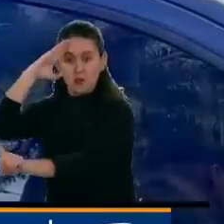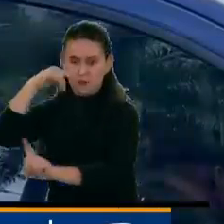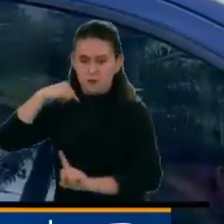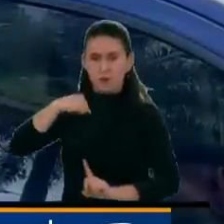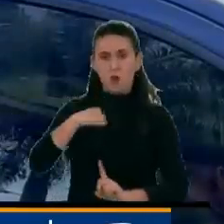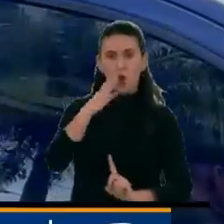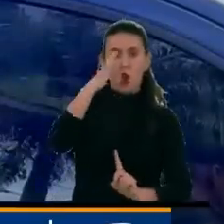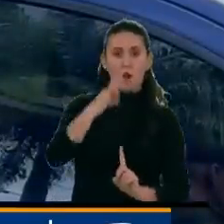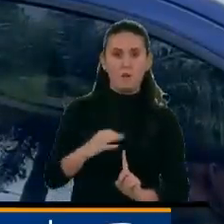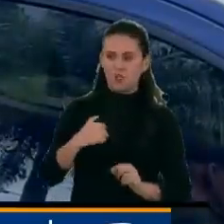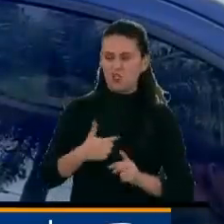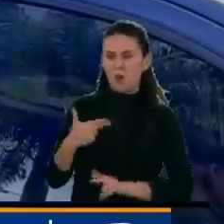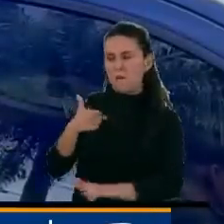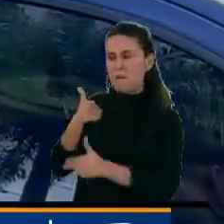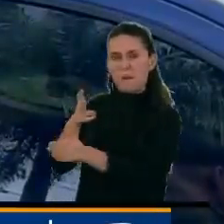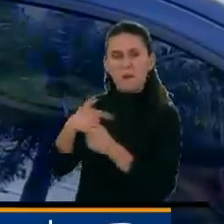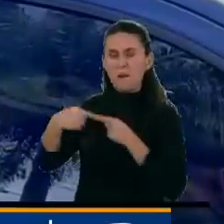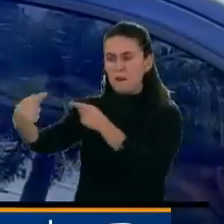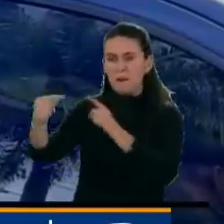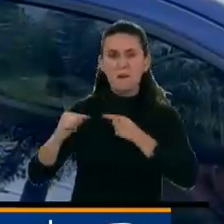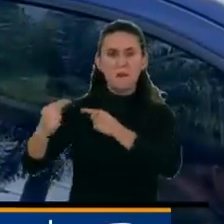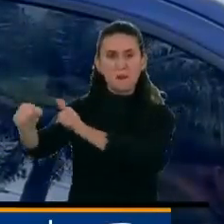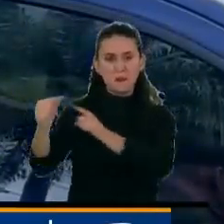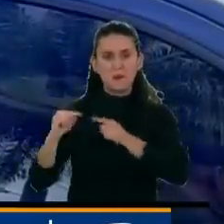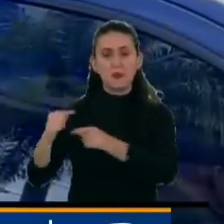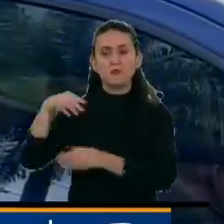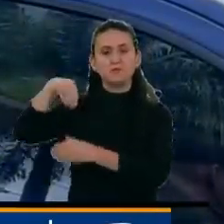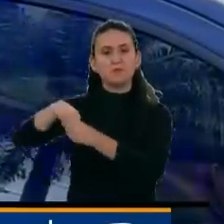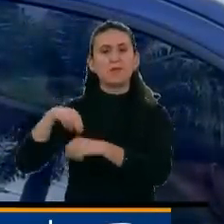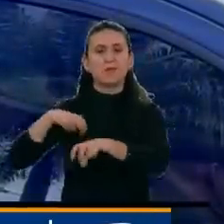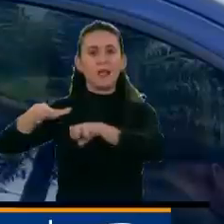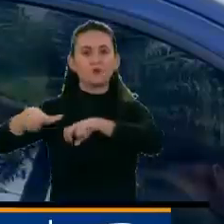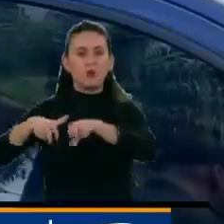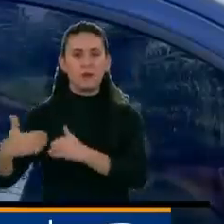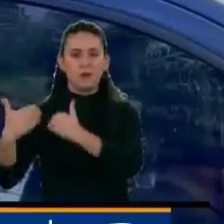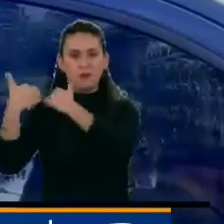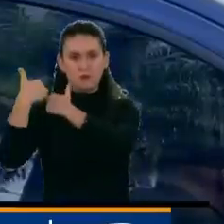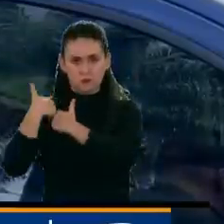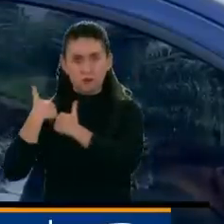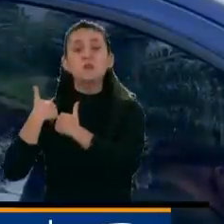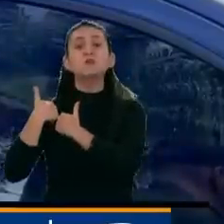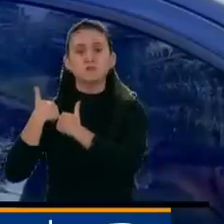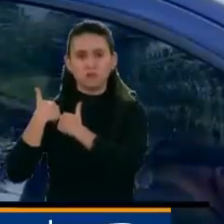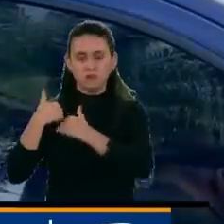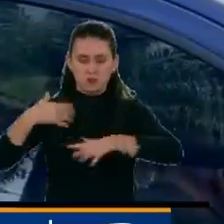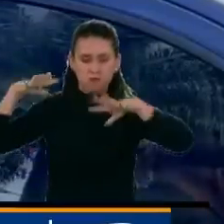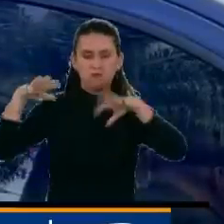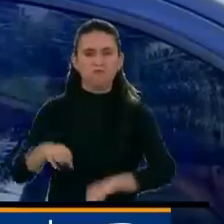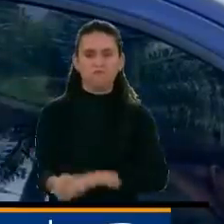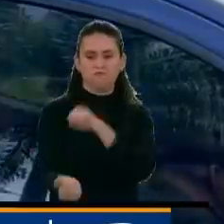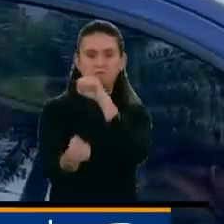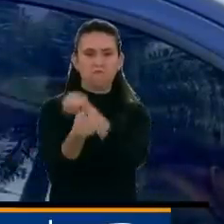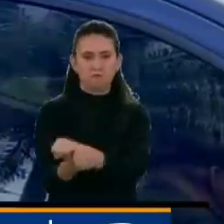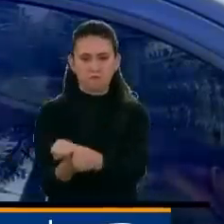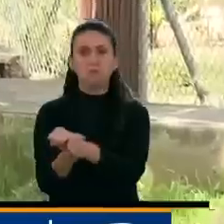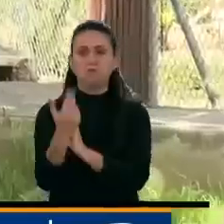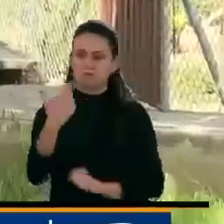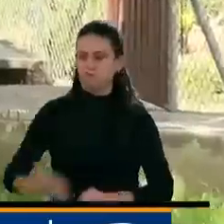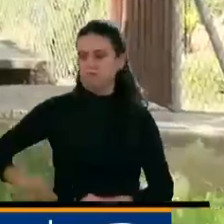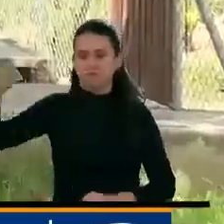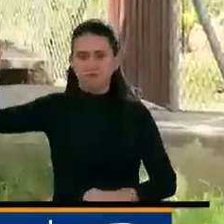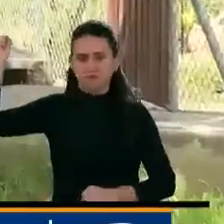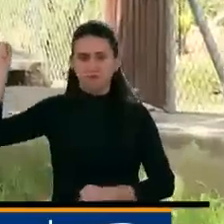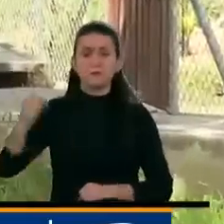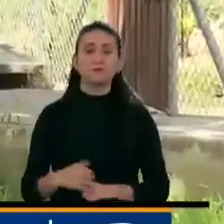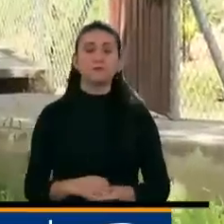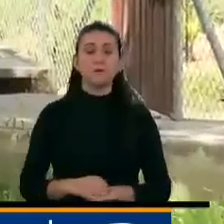operaciones especiales goes y la seccional de tránsito y Transporte de la Policía Nacional quien responde a la amenaza neutralizando al agresor e incautando el arma de fuego